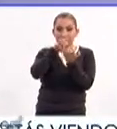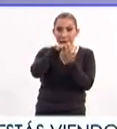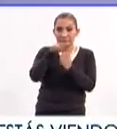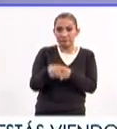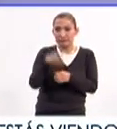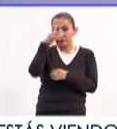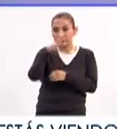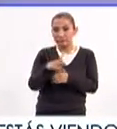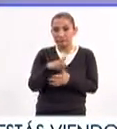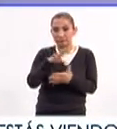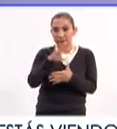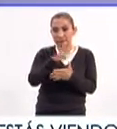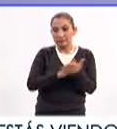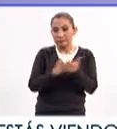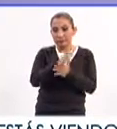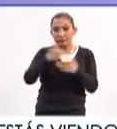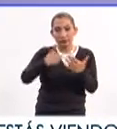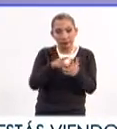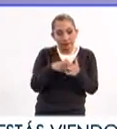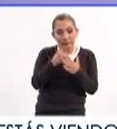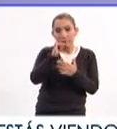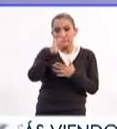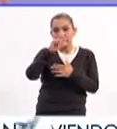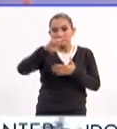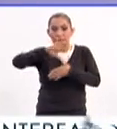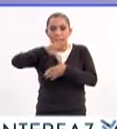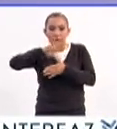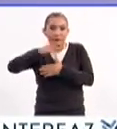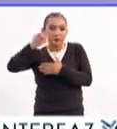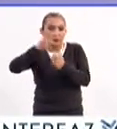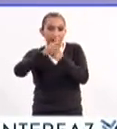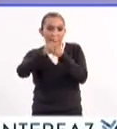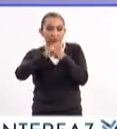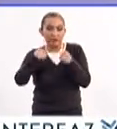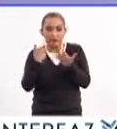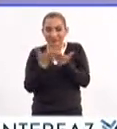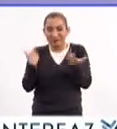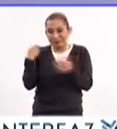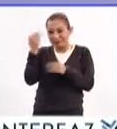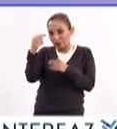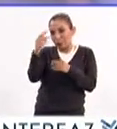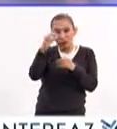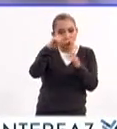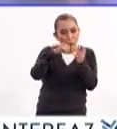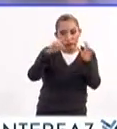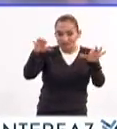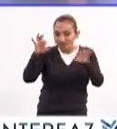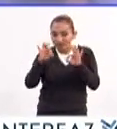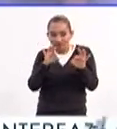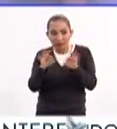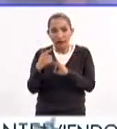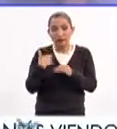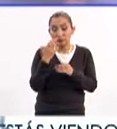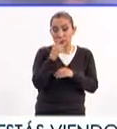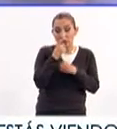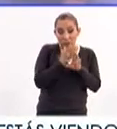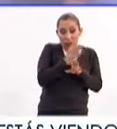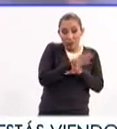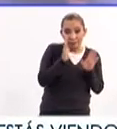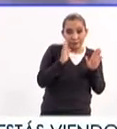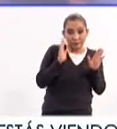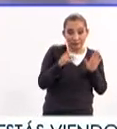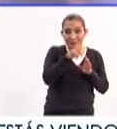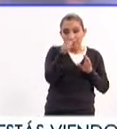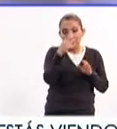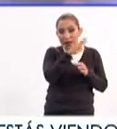a América, ¿no? Del nacimiento de Iberoamérica, el nacimiento de estos países como los conocemos. Y me parece un momento extraordinario, ¿no? Después